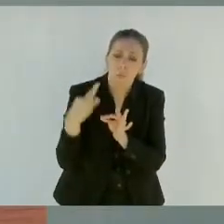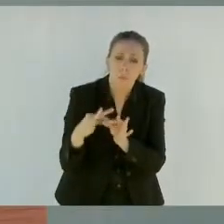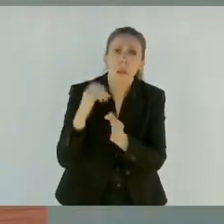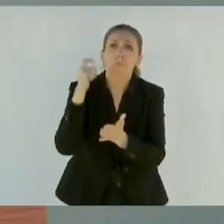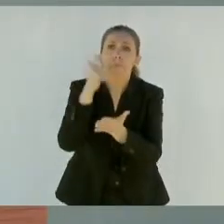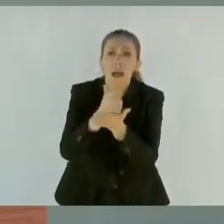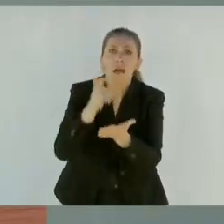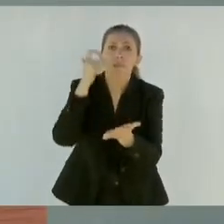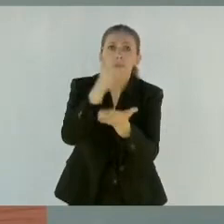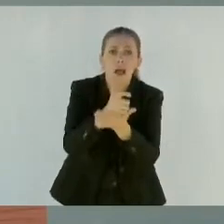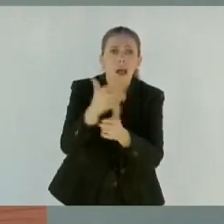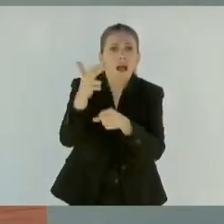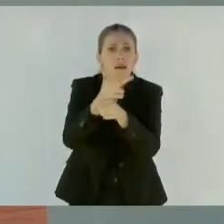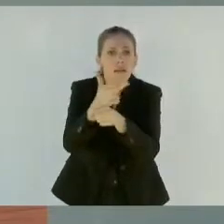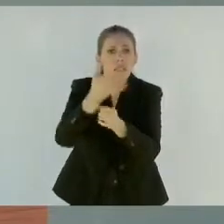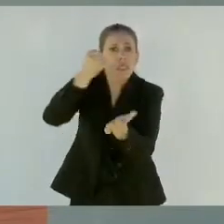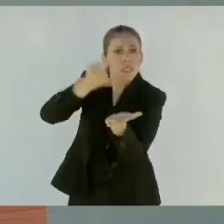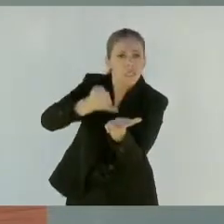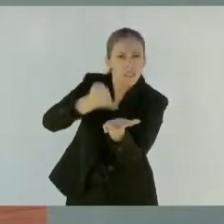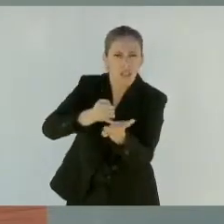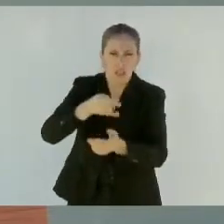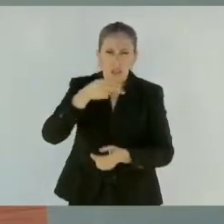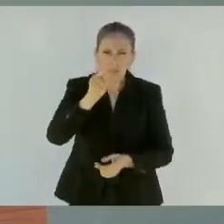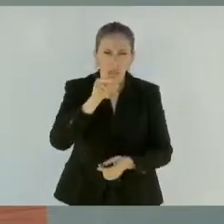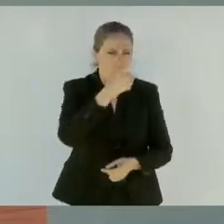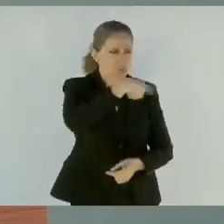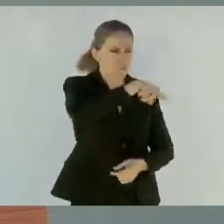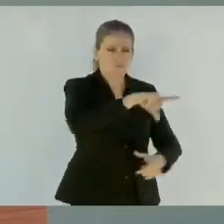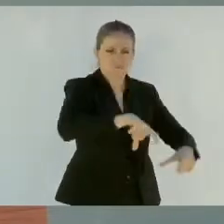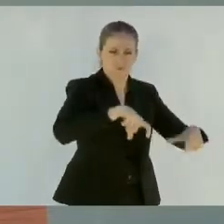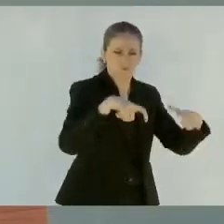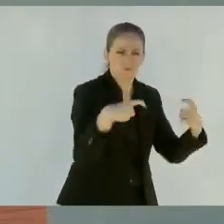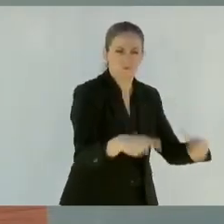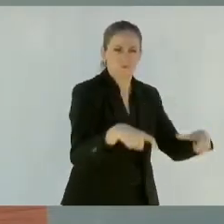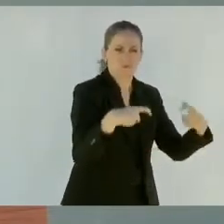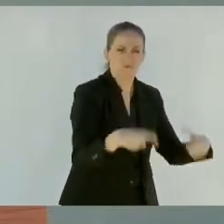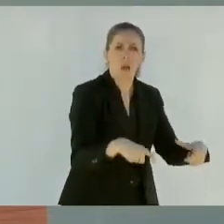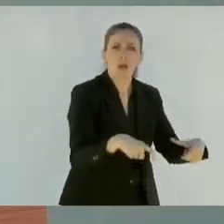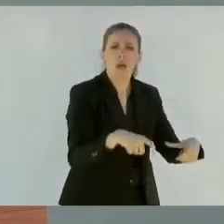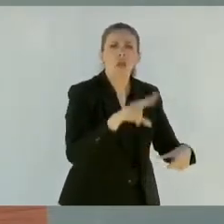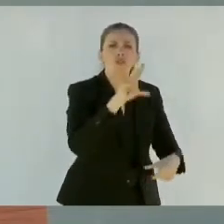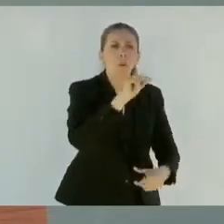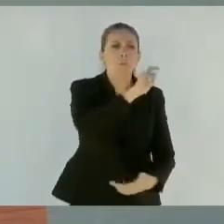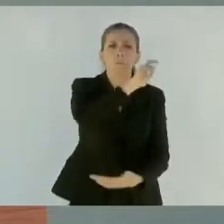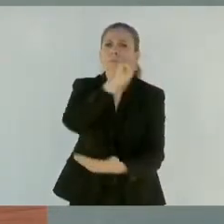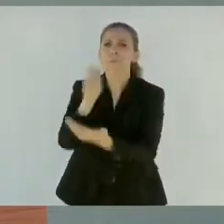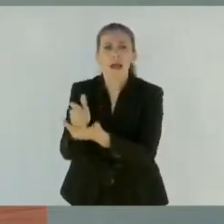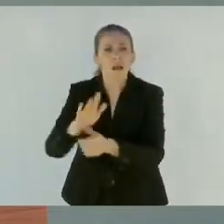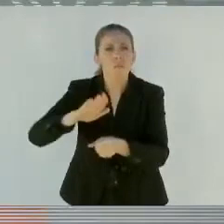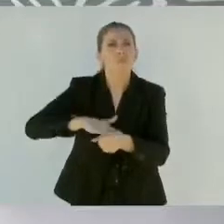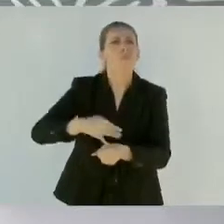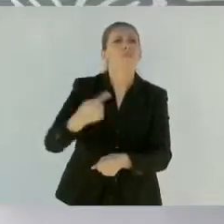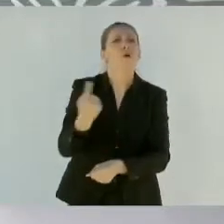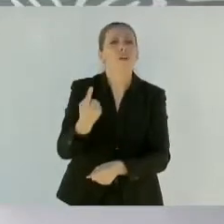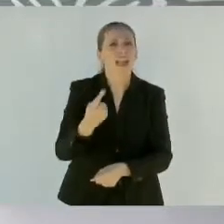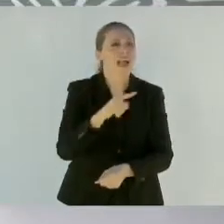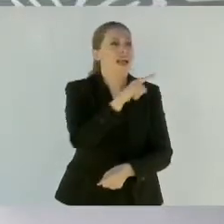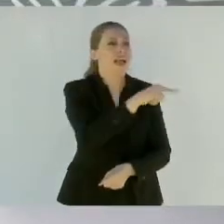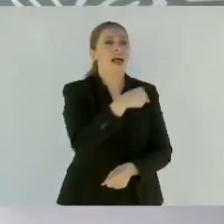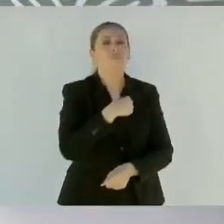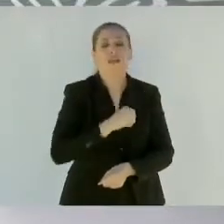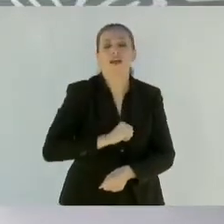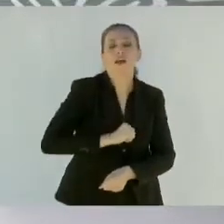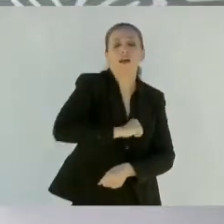económicas, financieras, no pagaban porque tenían mucha influencia,